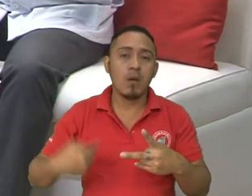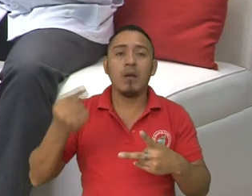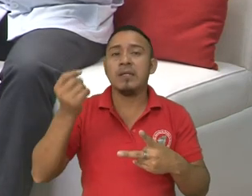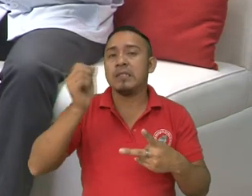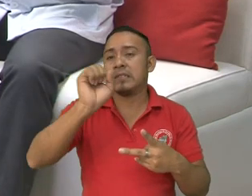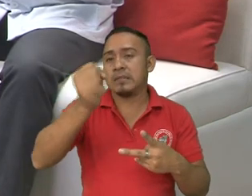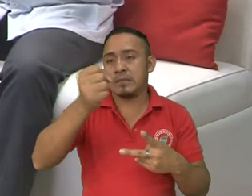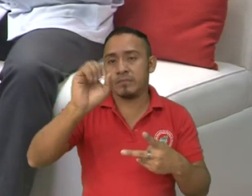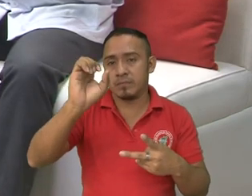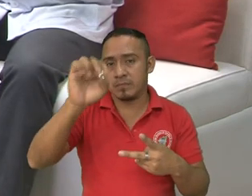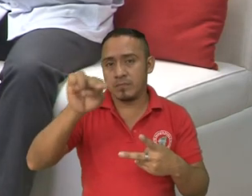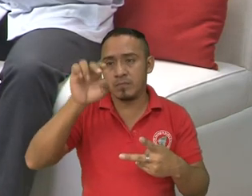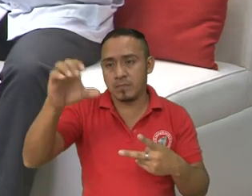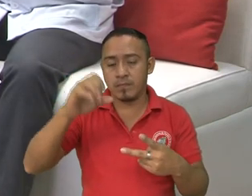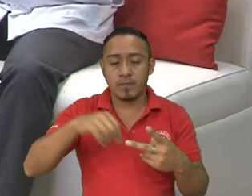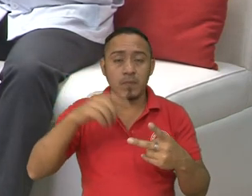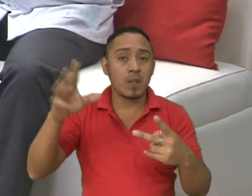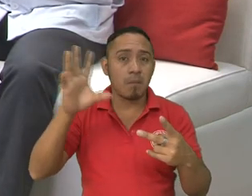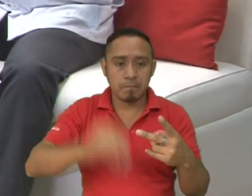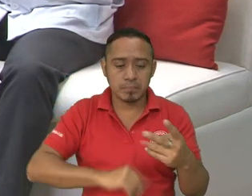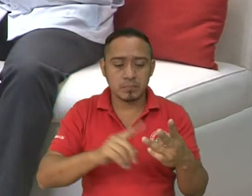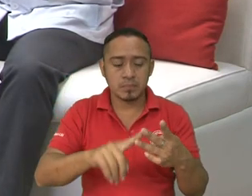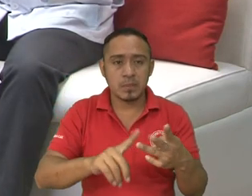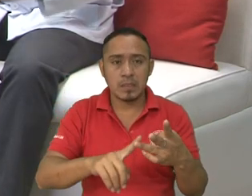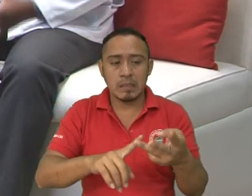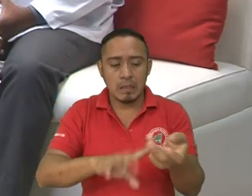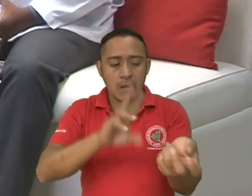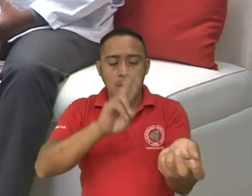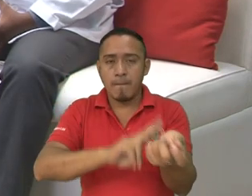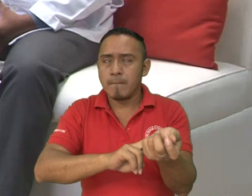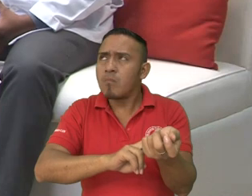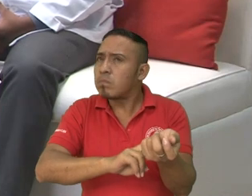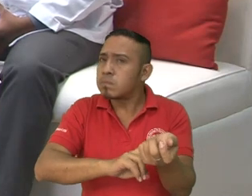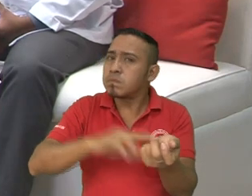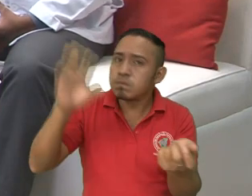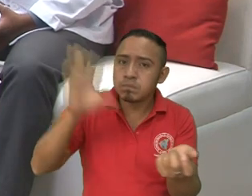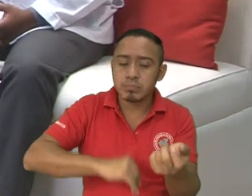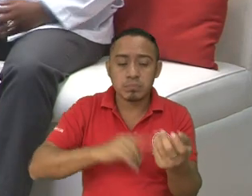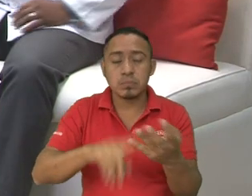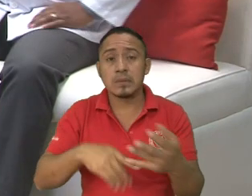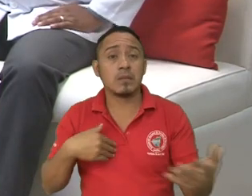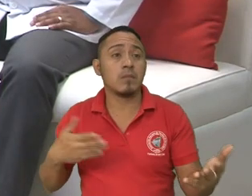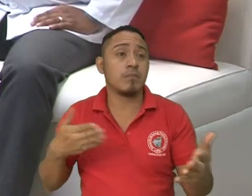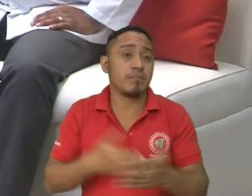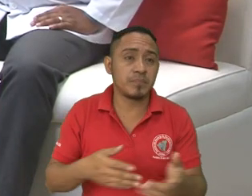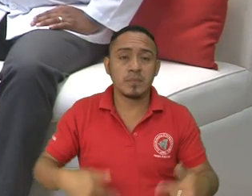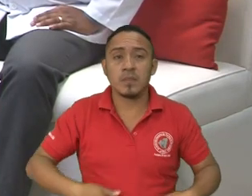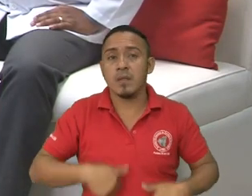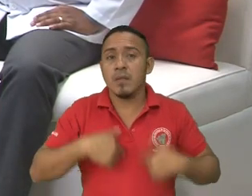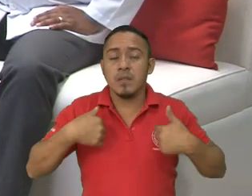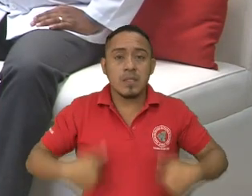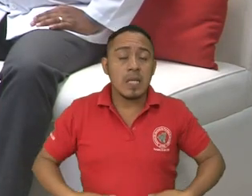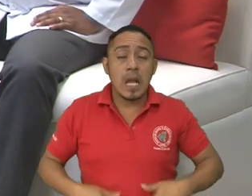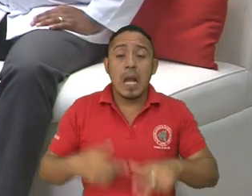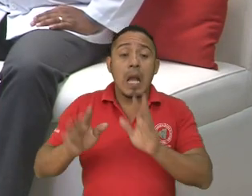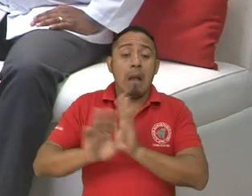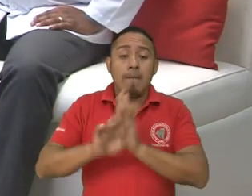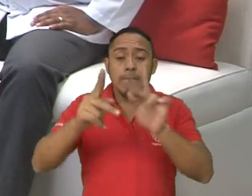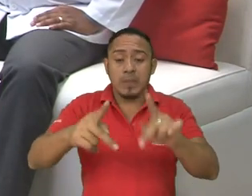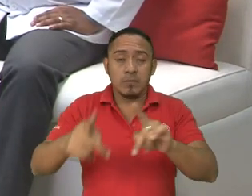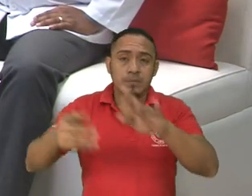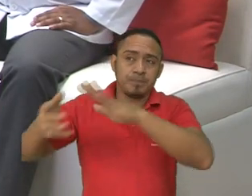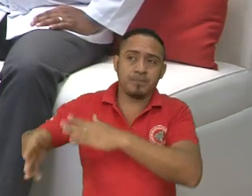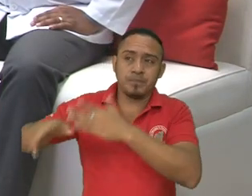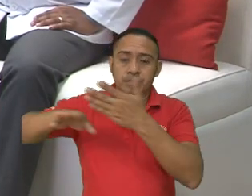una pérdida del pulso, a una parada respiratoria y la persona fallece. Importante tener en